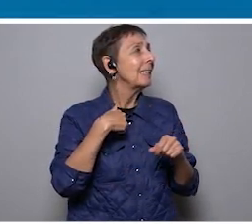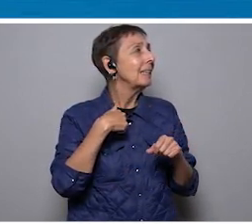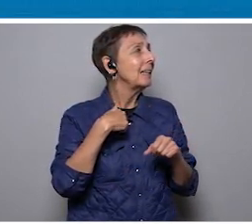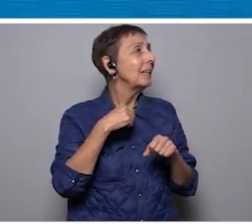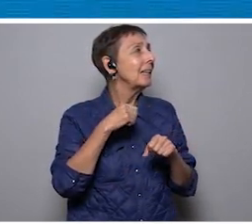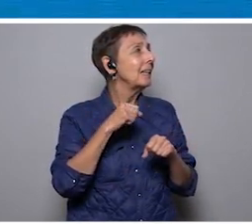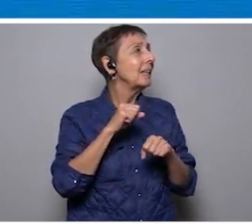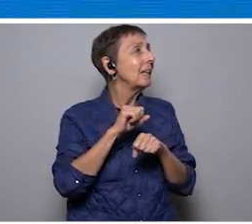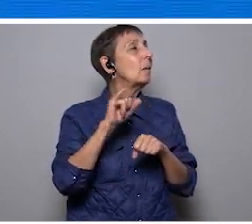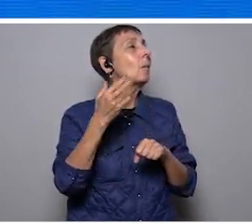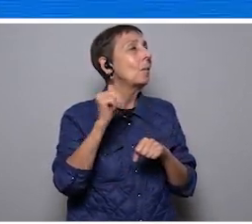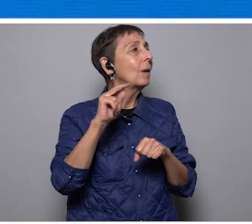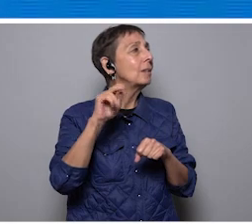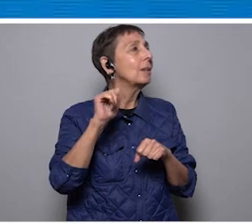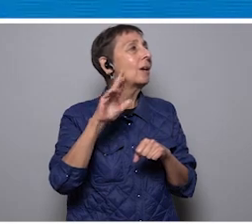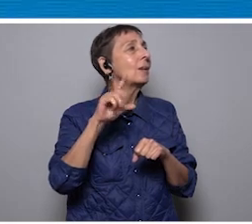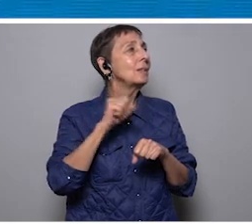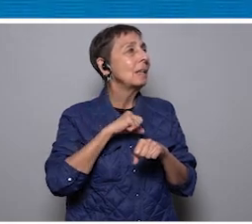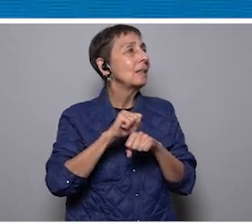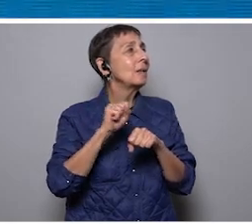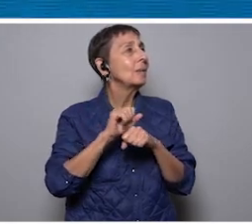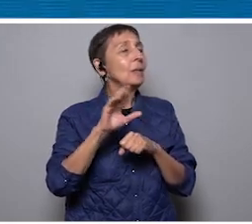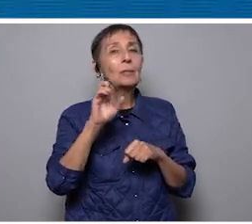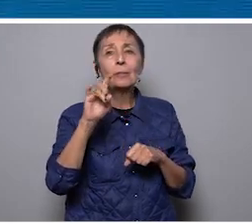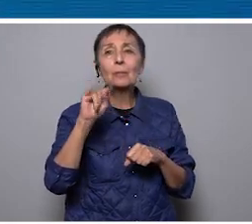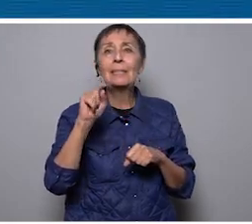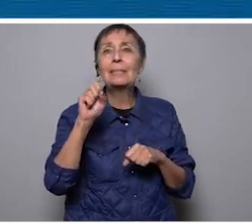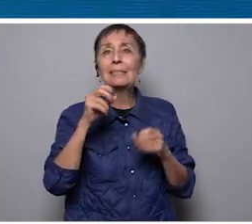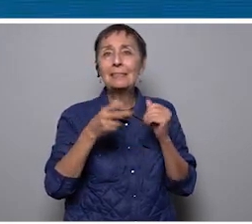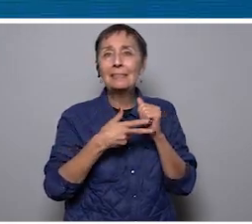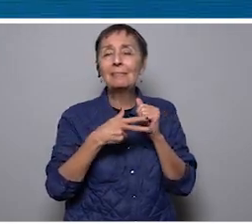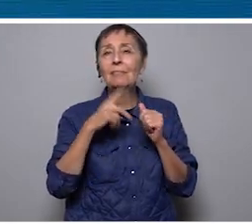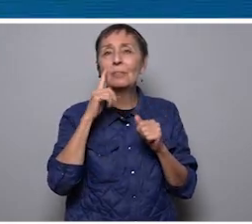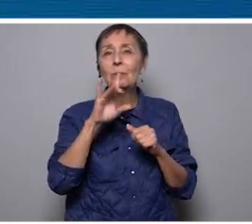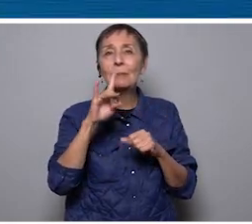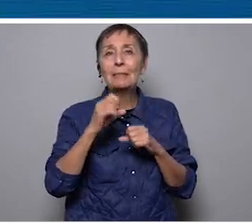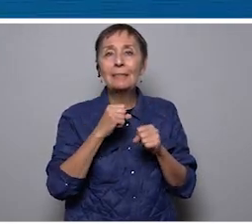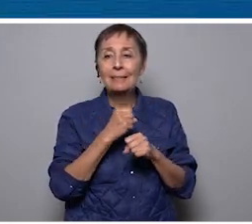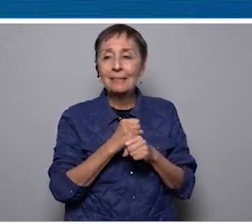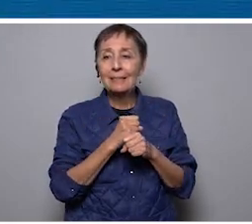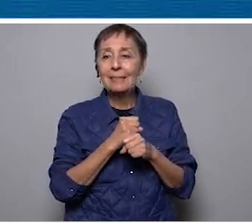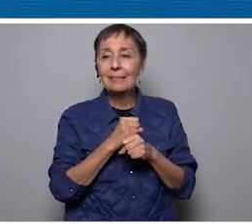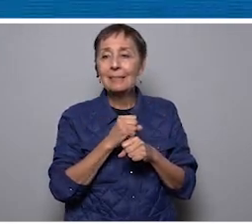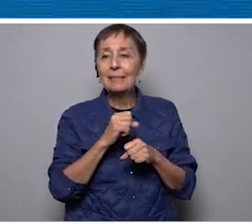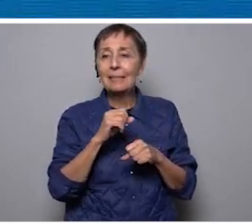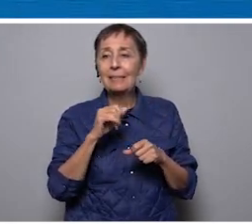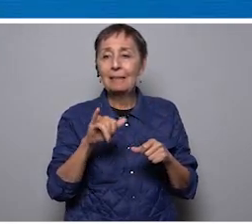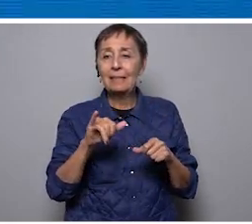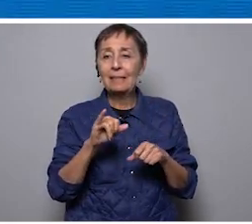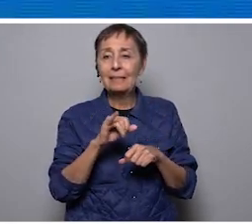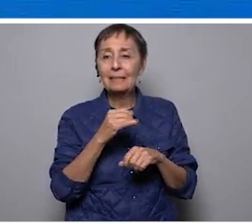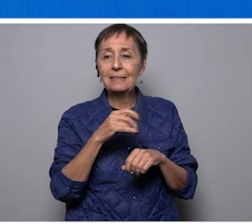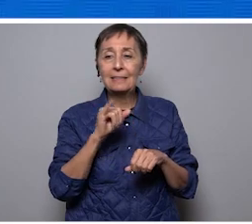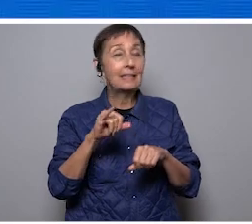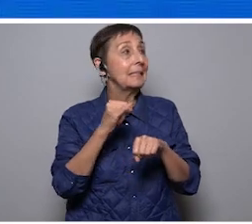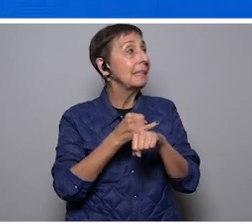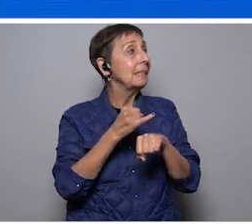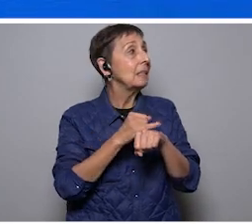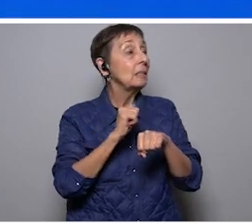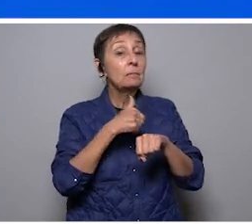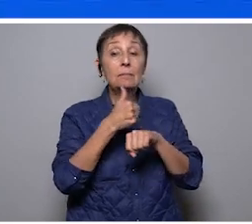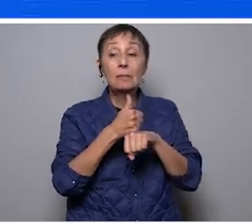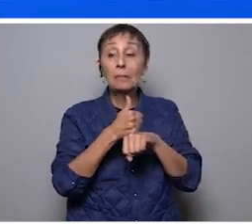y Crédito trabajo 28 años y esta institución nació fruto de un desastre que es el desastre de la